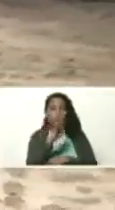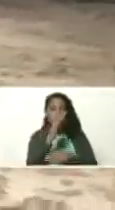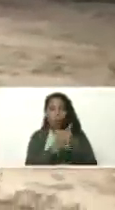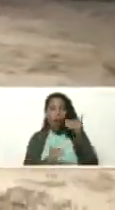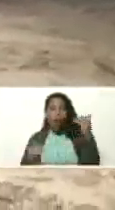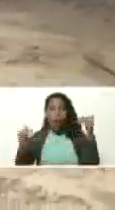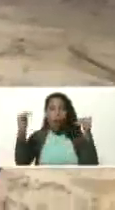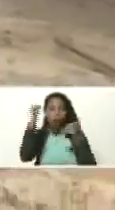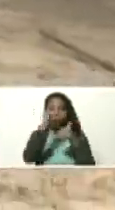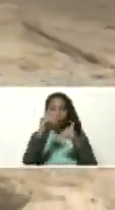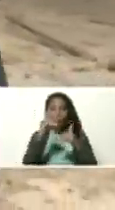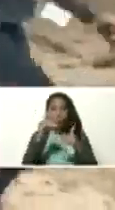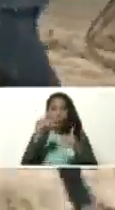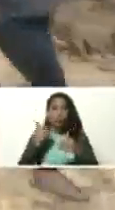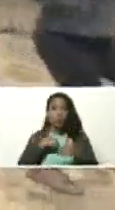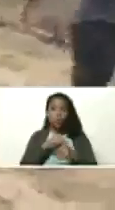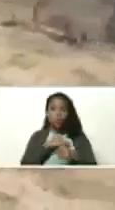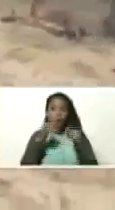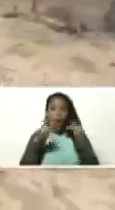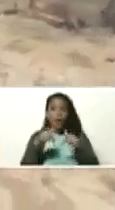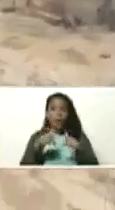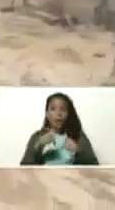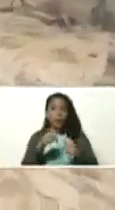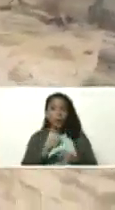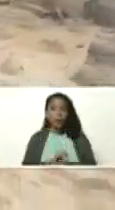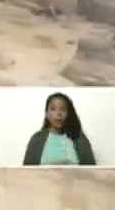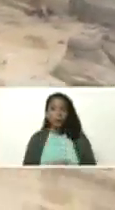abajo. Así que estamos también